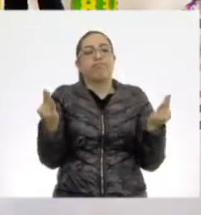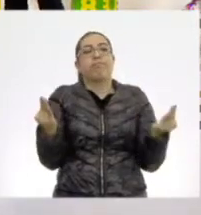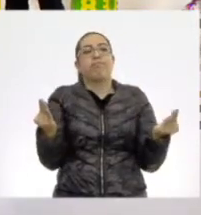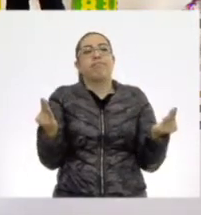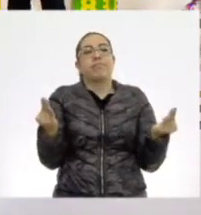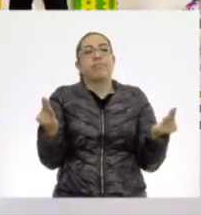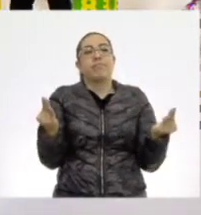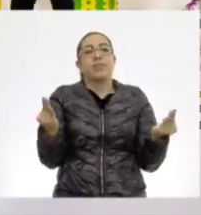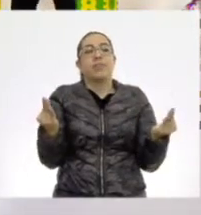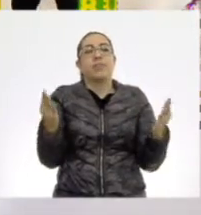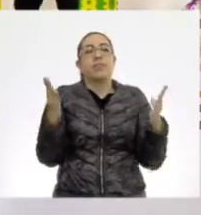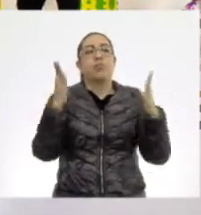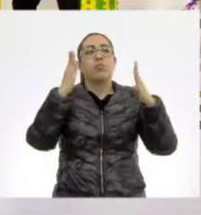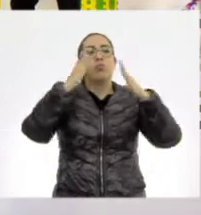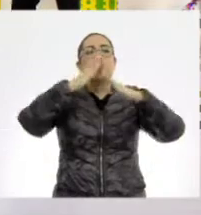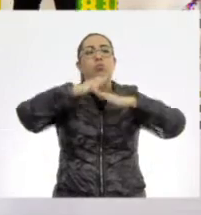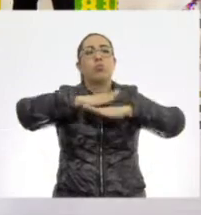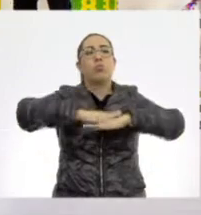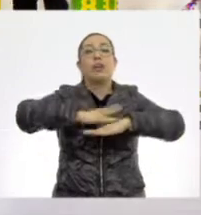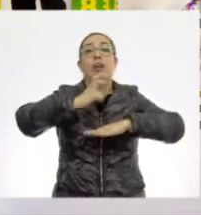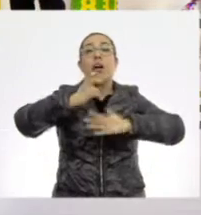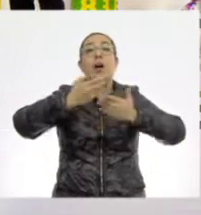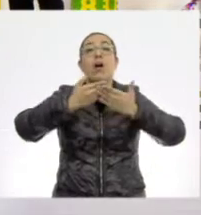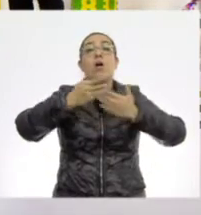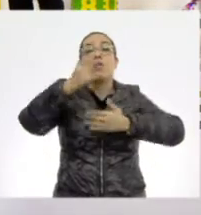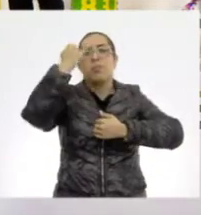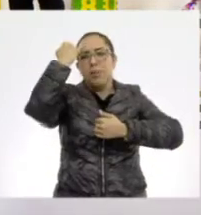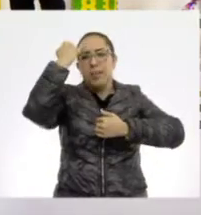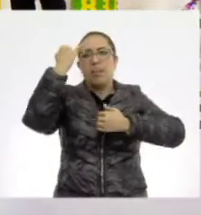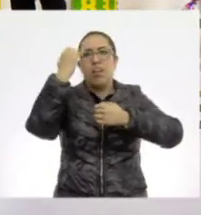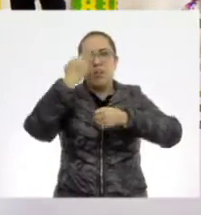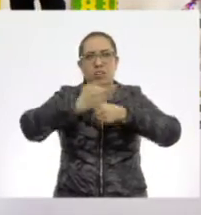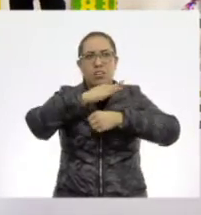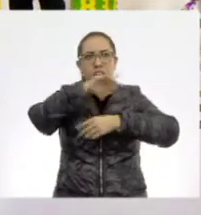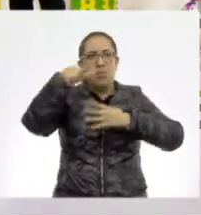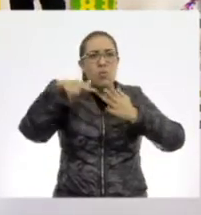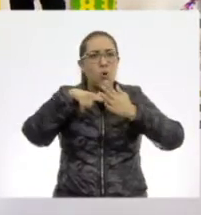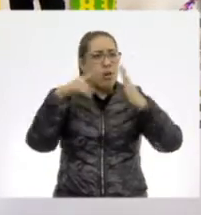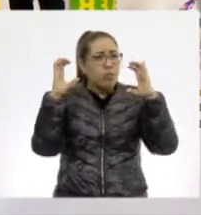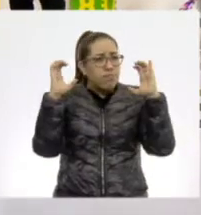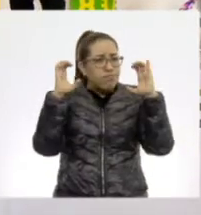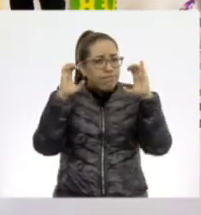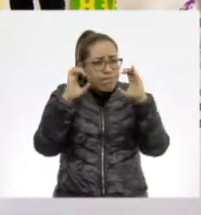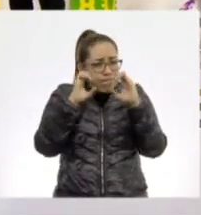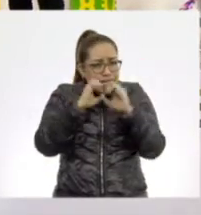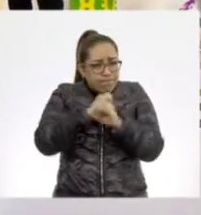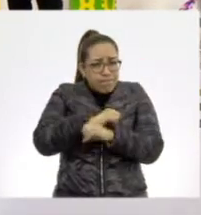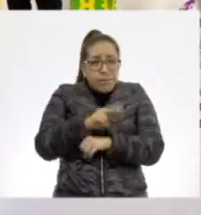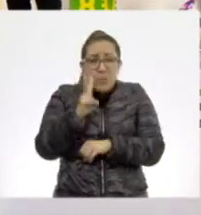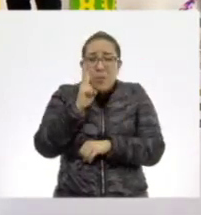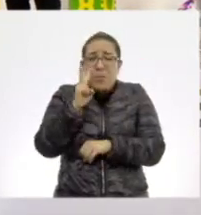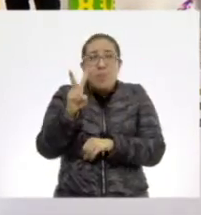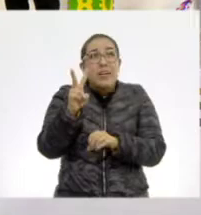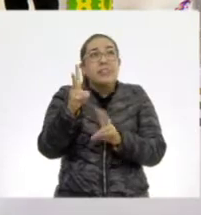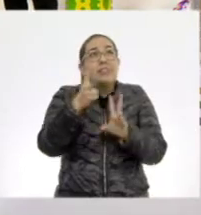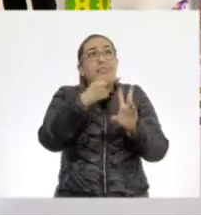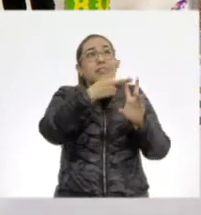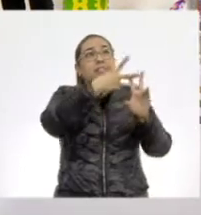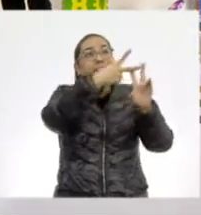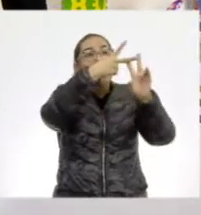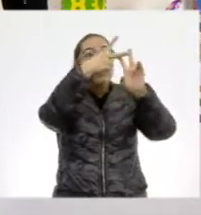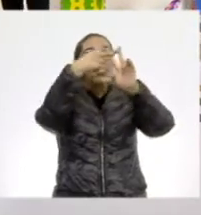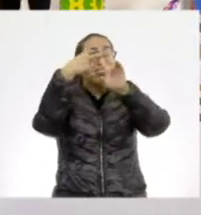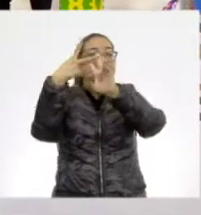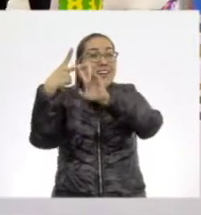su espacio. Ahora imagina que estás en un lugar oscuro. Ajá. Y que puedes ver todas las estrellas en el cielo. Muy bien.